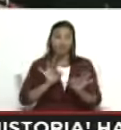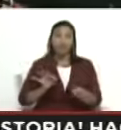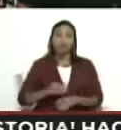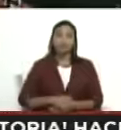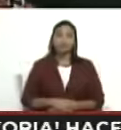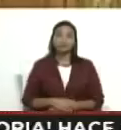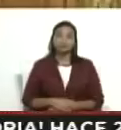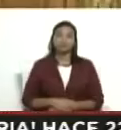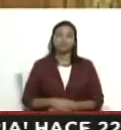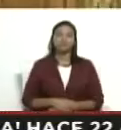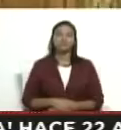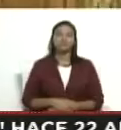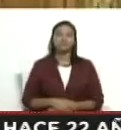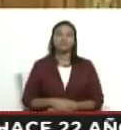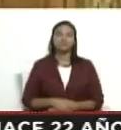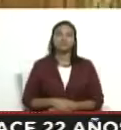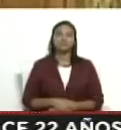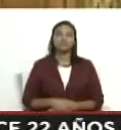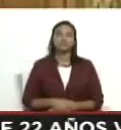estamos practicando.